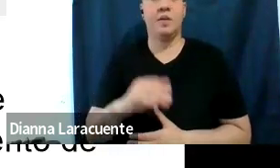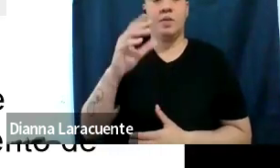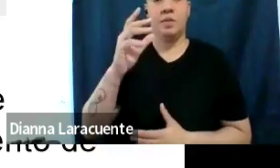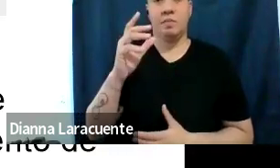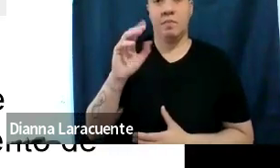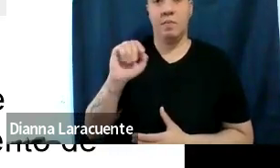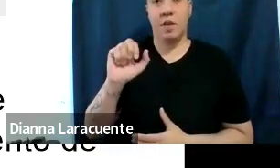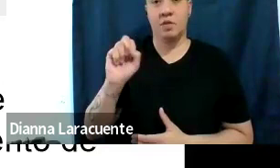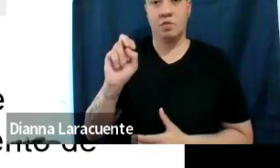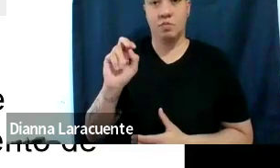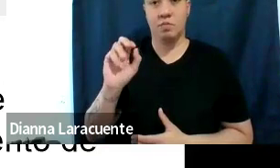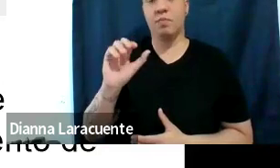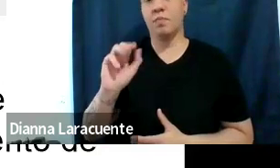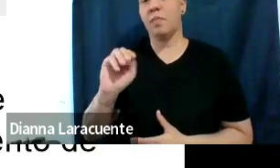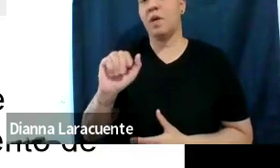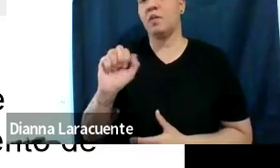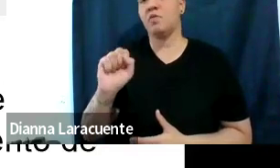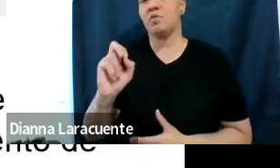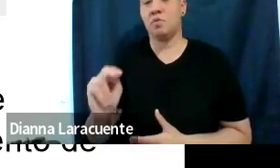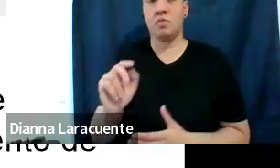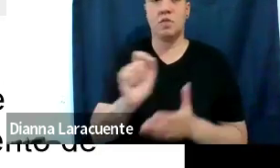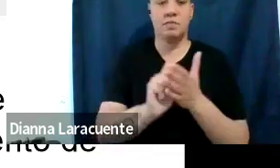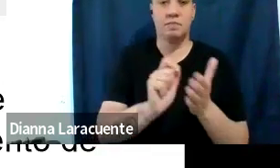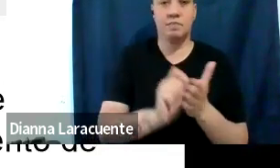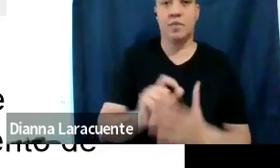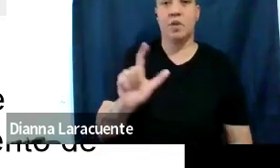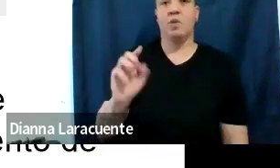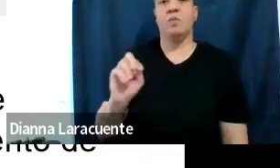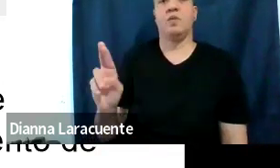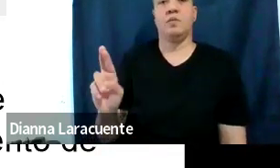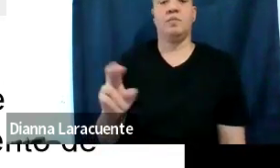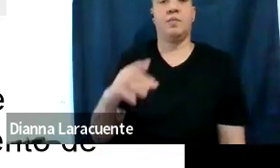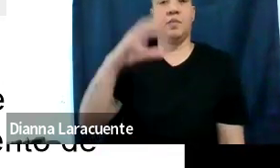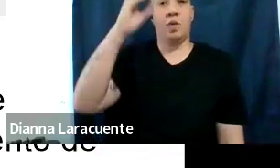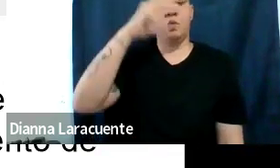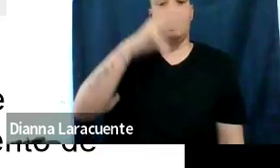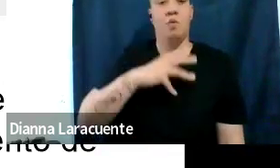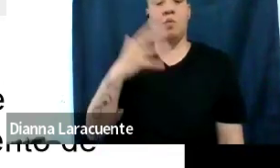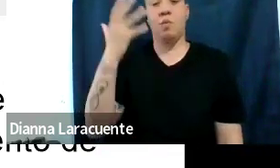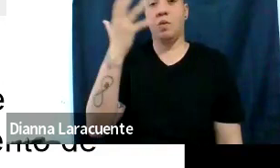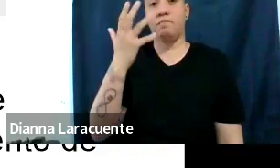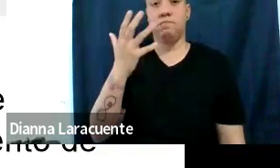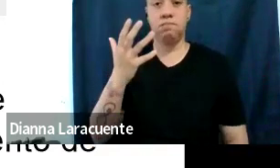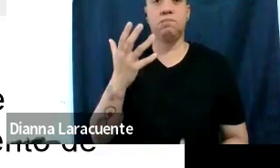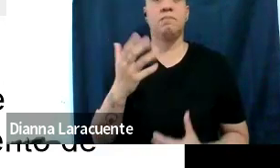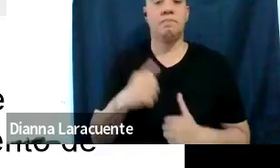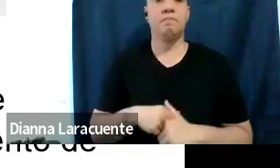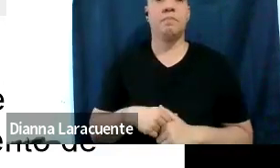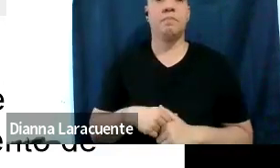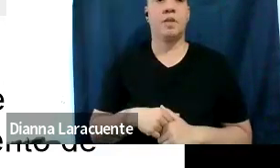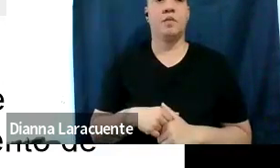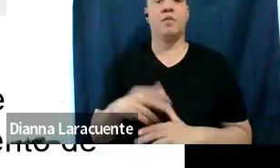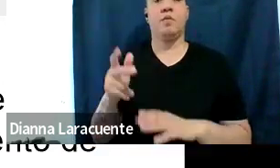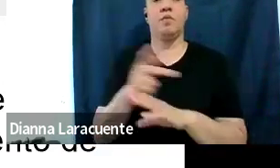otro retrato apalabrado. Muñoz Rivera, hay un hombre fascinador, alucinante. Como